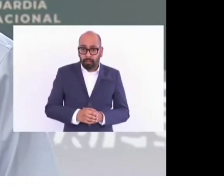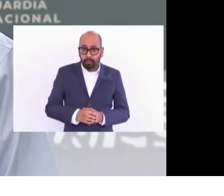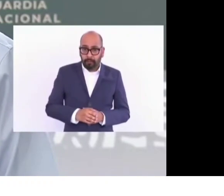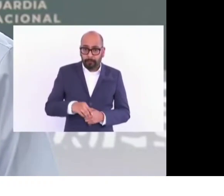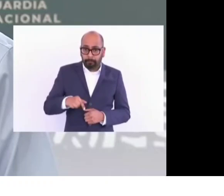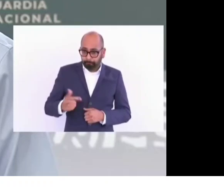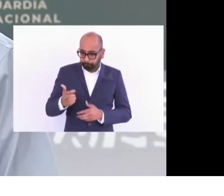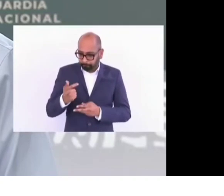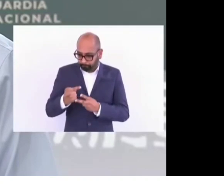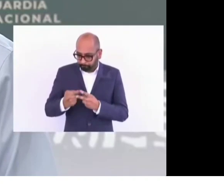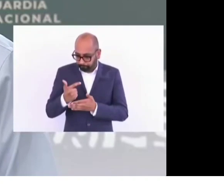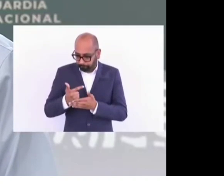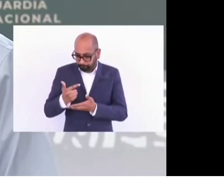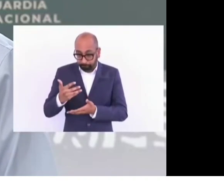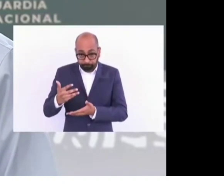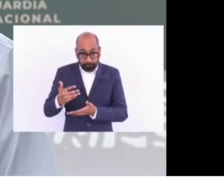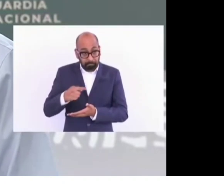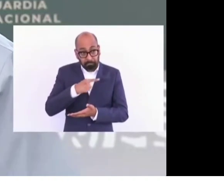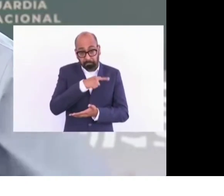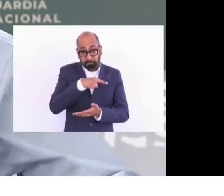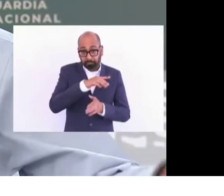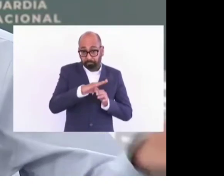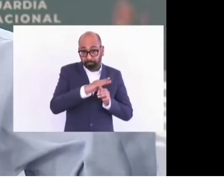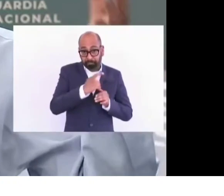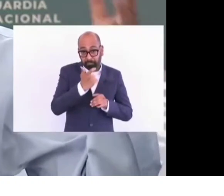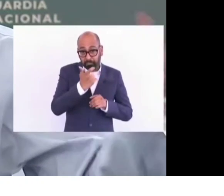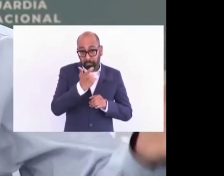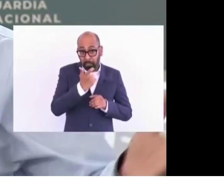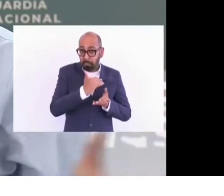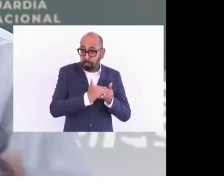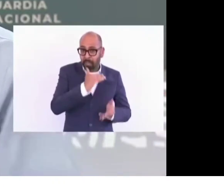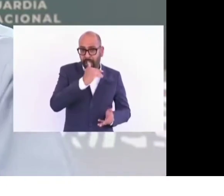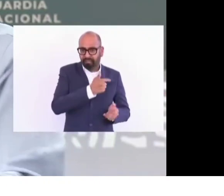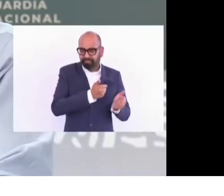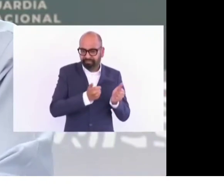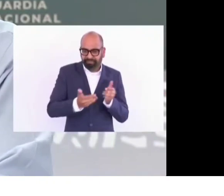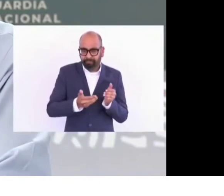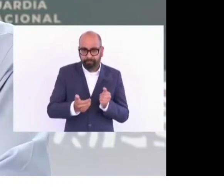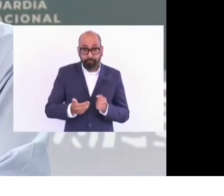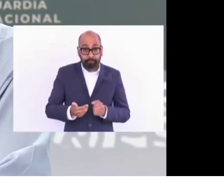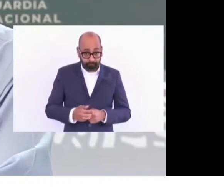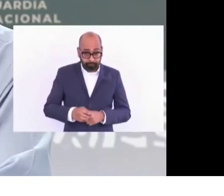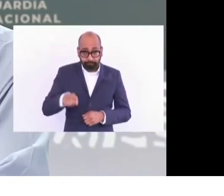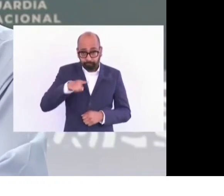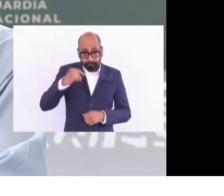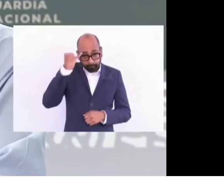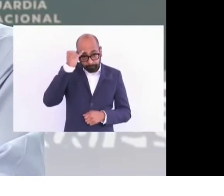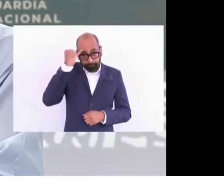presupuesto en Michoacán. Para tener una idea, el